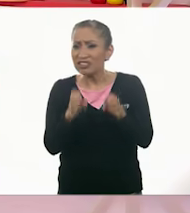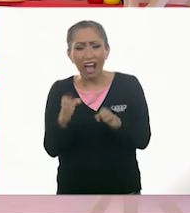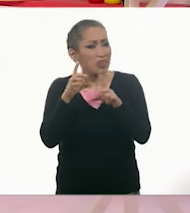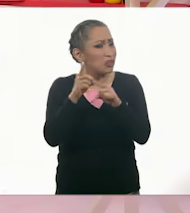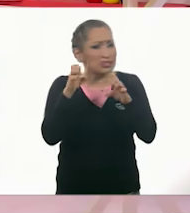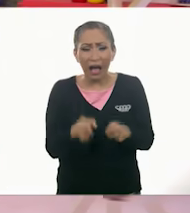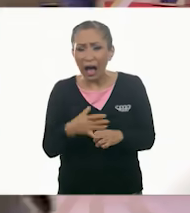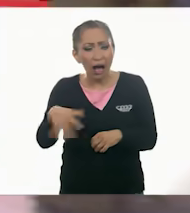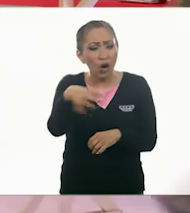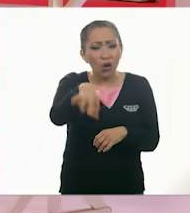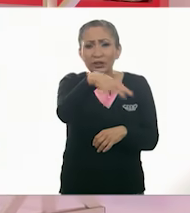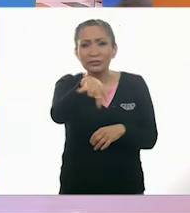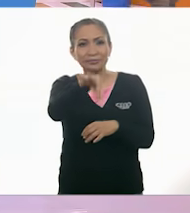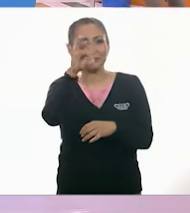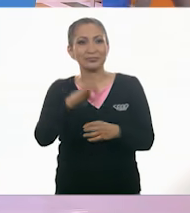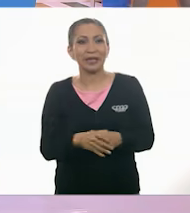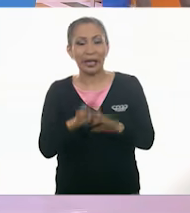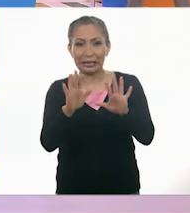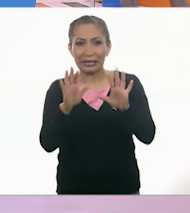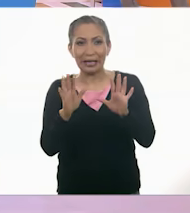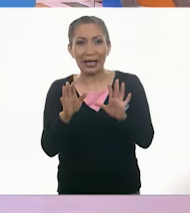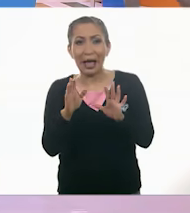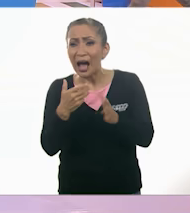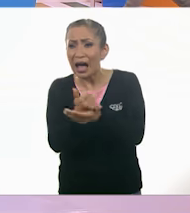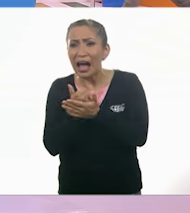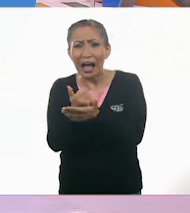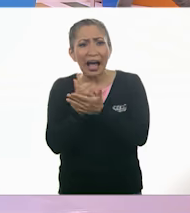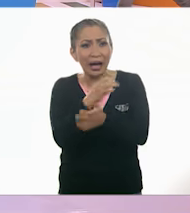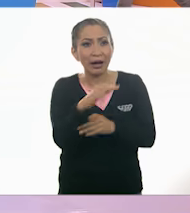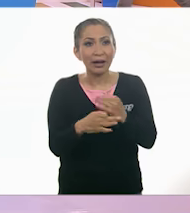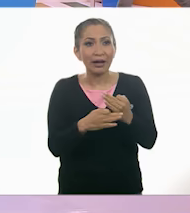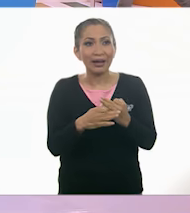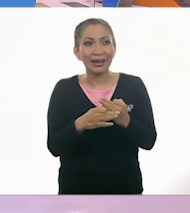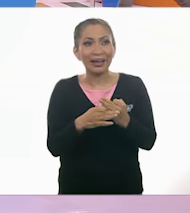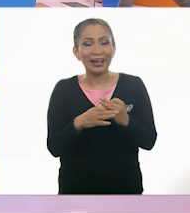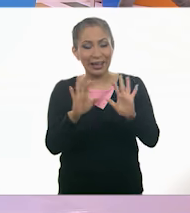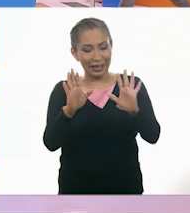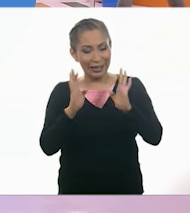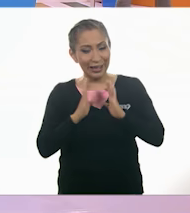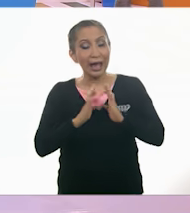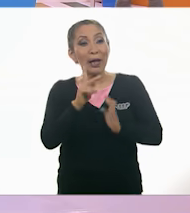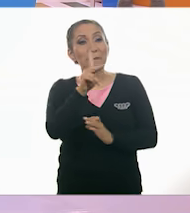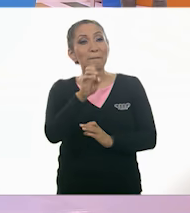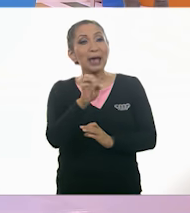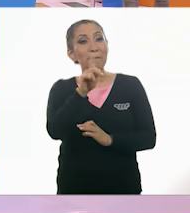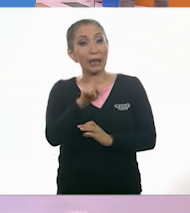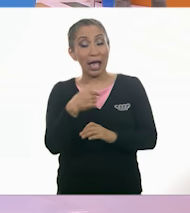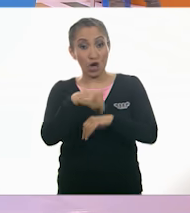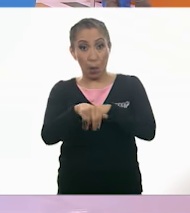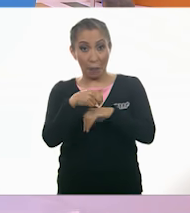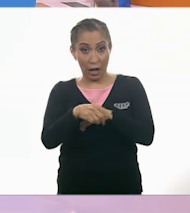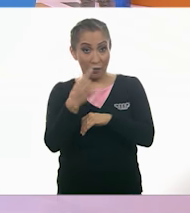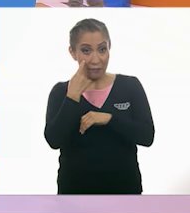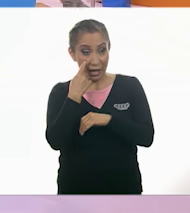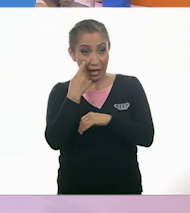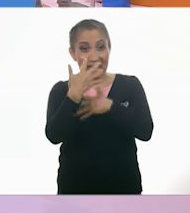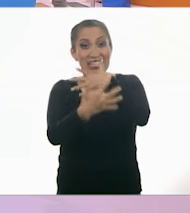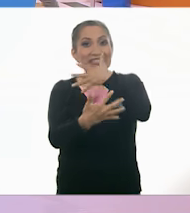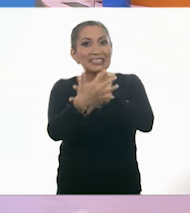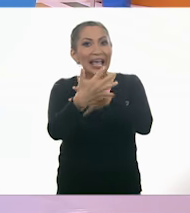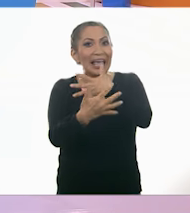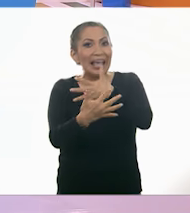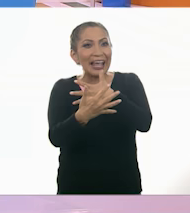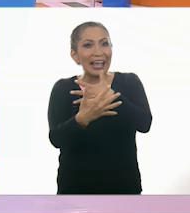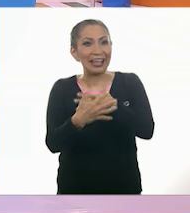números? Encuéntrenlo. A ver, Pepe. Ayúdenme todos. Vamos a poner a Pepe este número 15, Pepe. Es